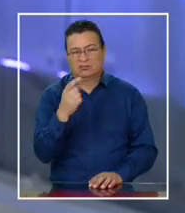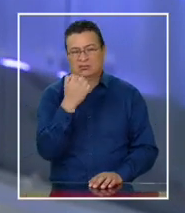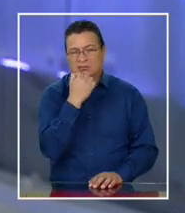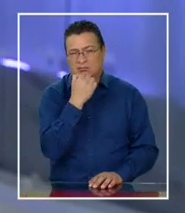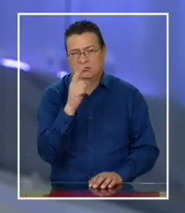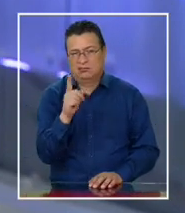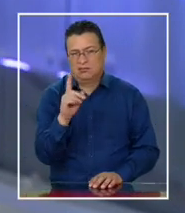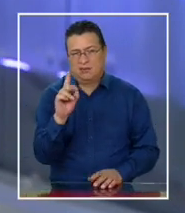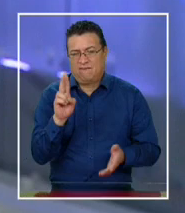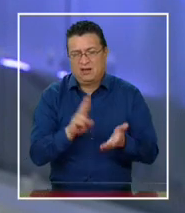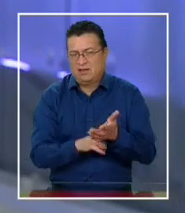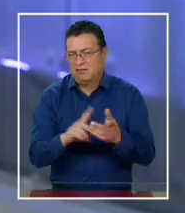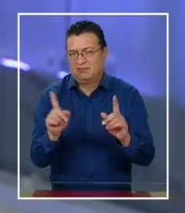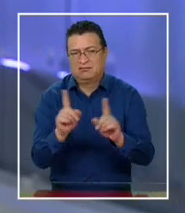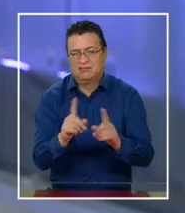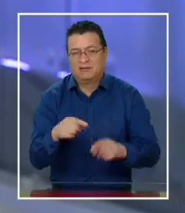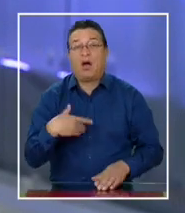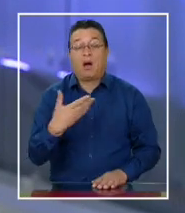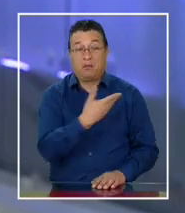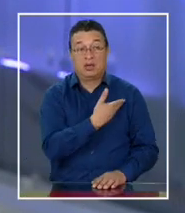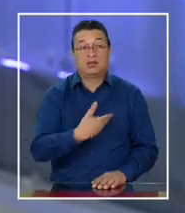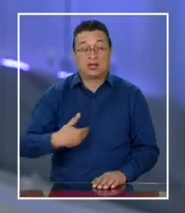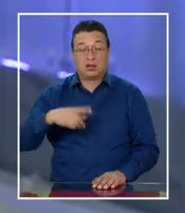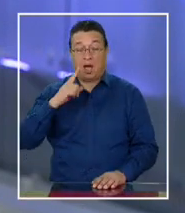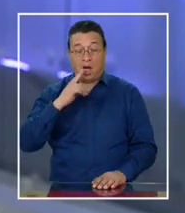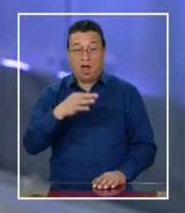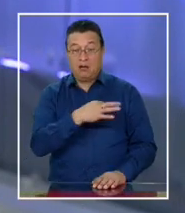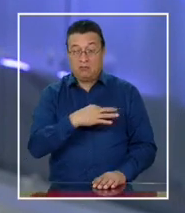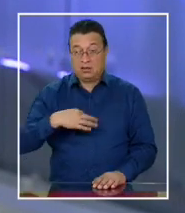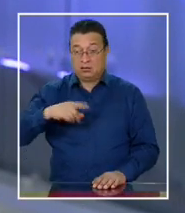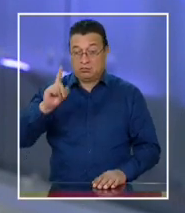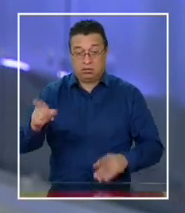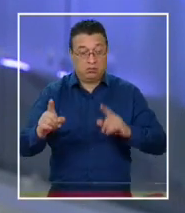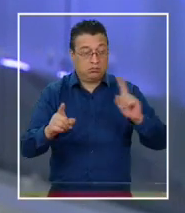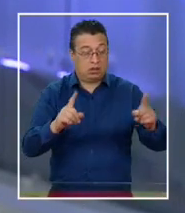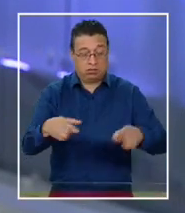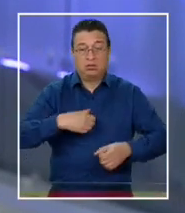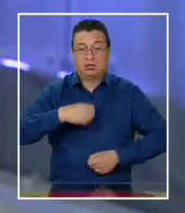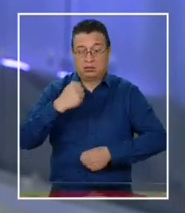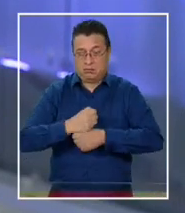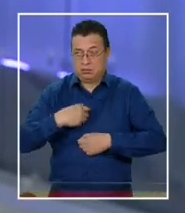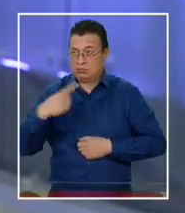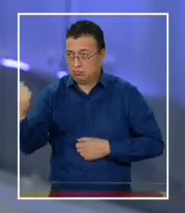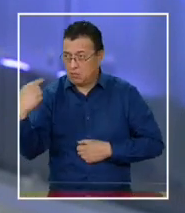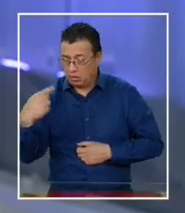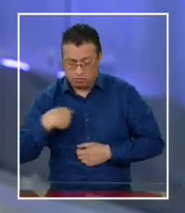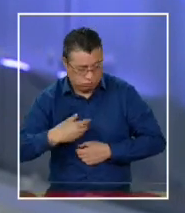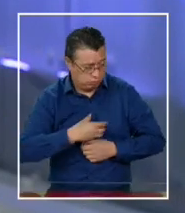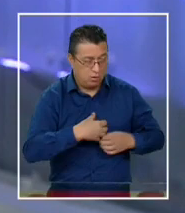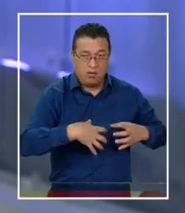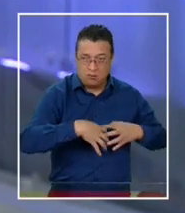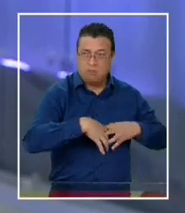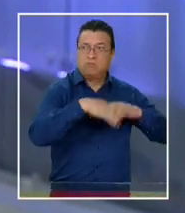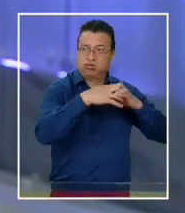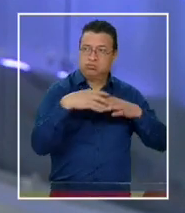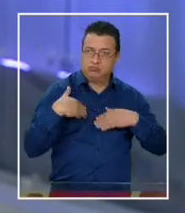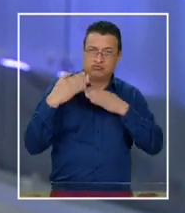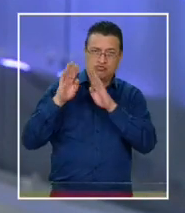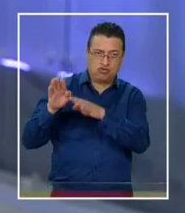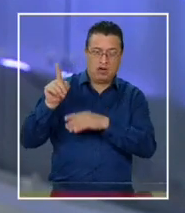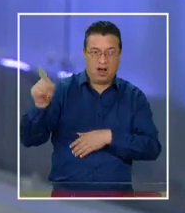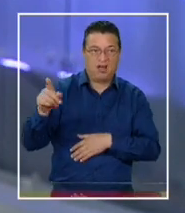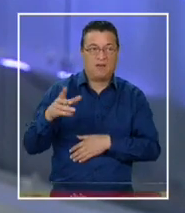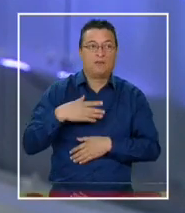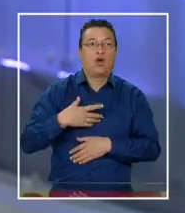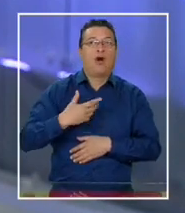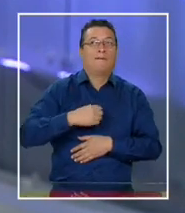Eso no es así los presidentes que tienen ministros y les dan espacio para que desarrollen su trabajo con eso fortalecen su liderazgo y su gestión